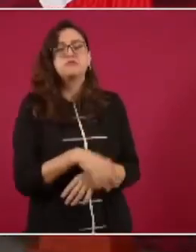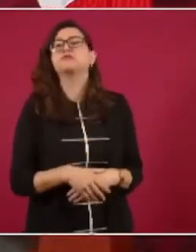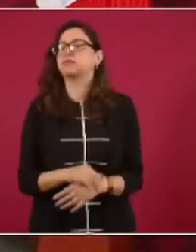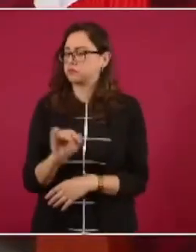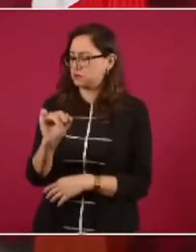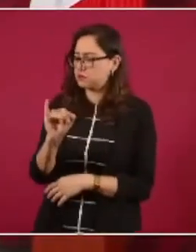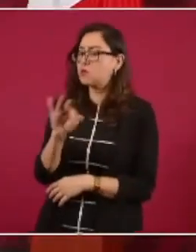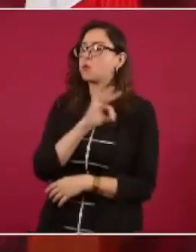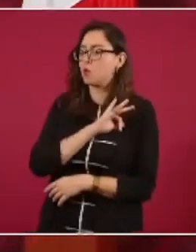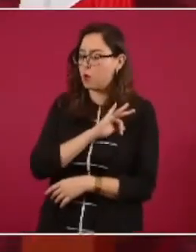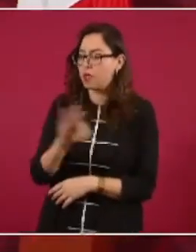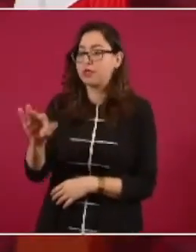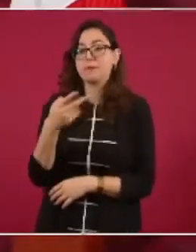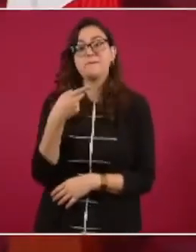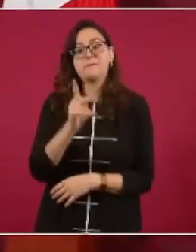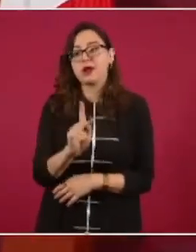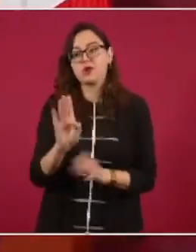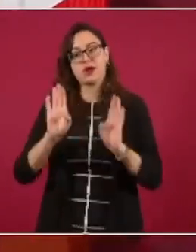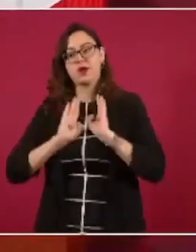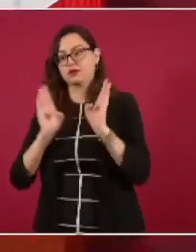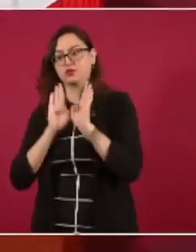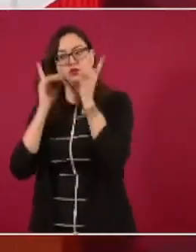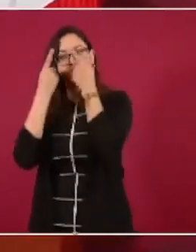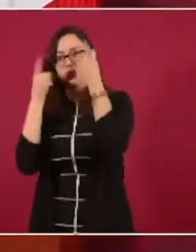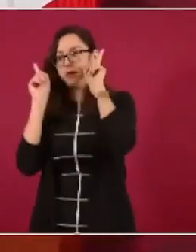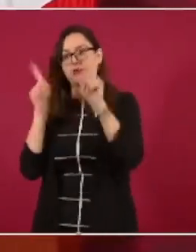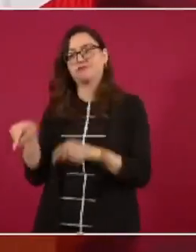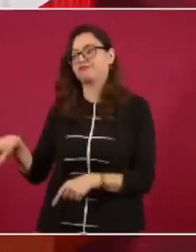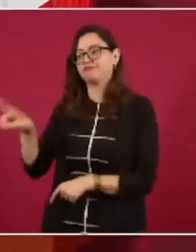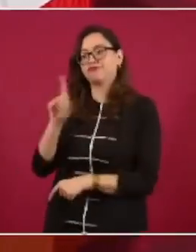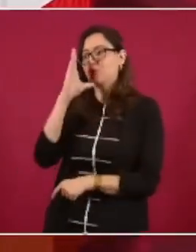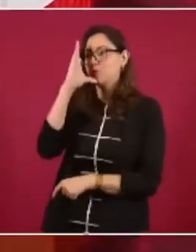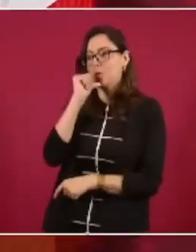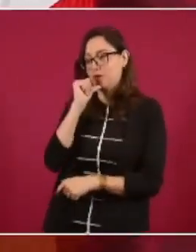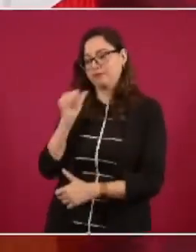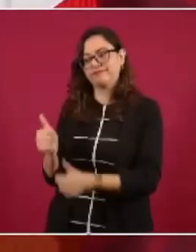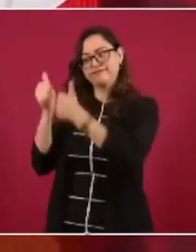utilizar al Ejército ni a la Marina, solo la Guardia.